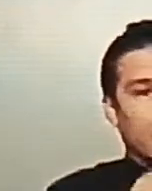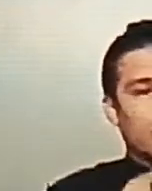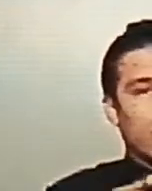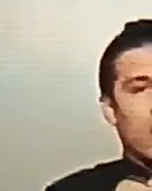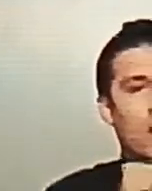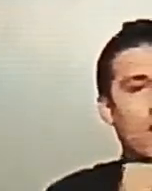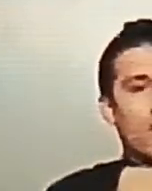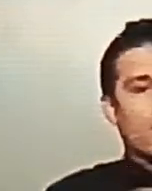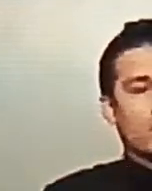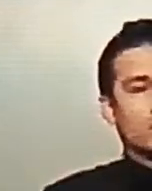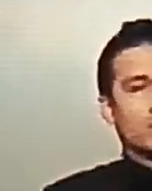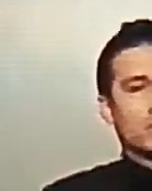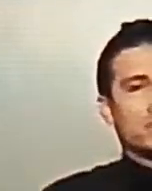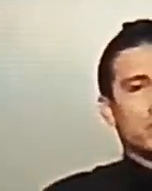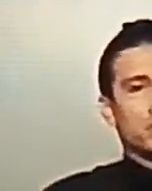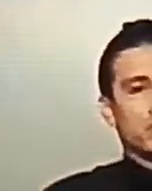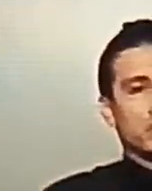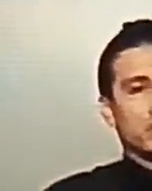dice usted al respecto?